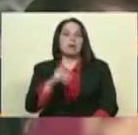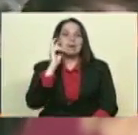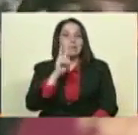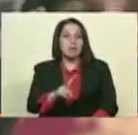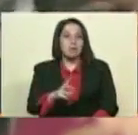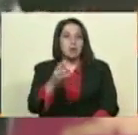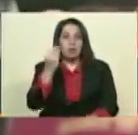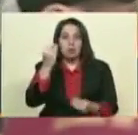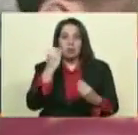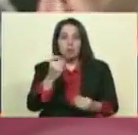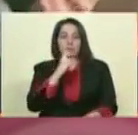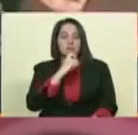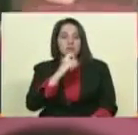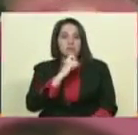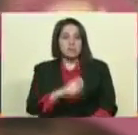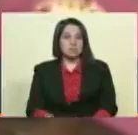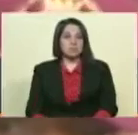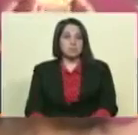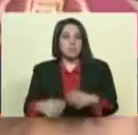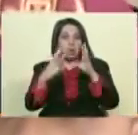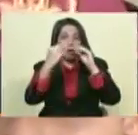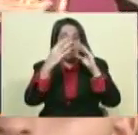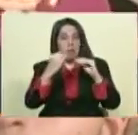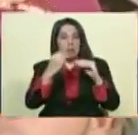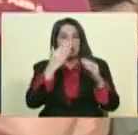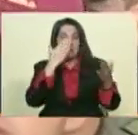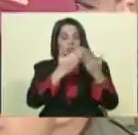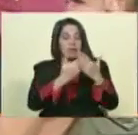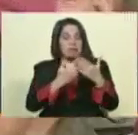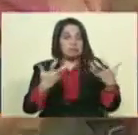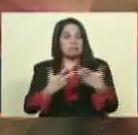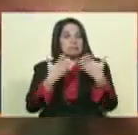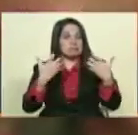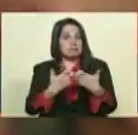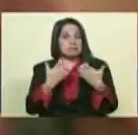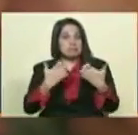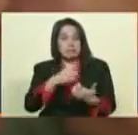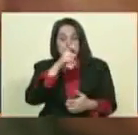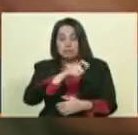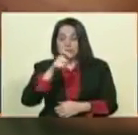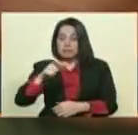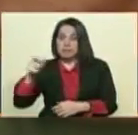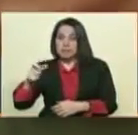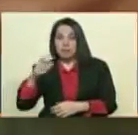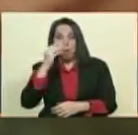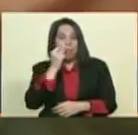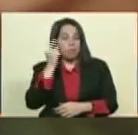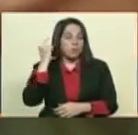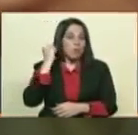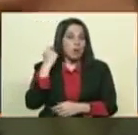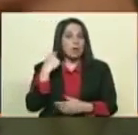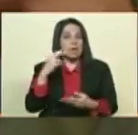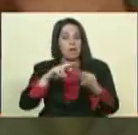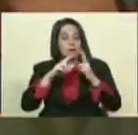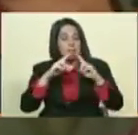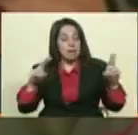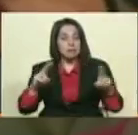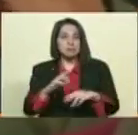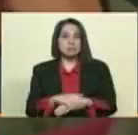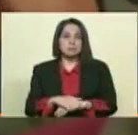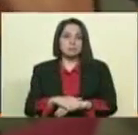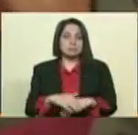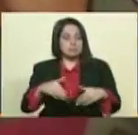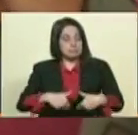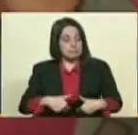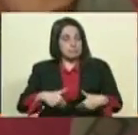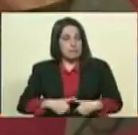duro que es esa batalla. Estoy hablando frente a unos combatientes, frente a unas combatientas de la paz y de